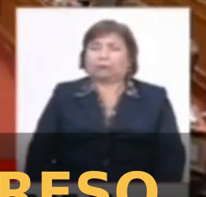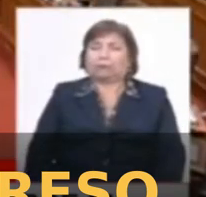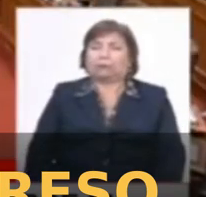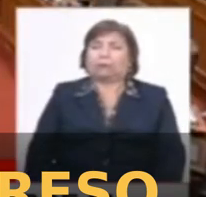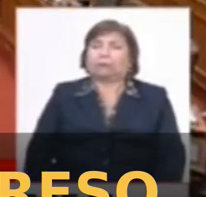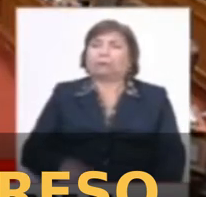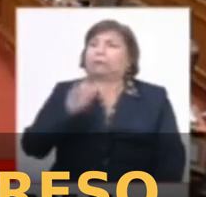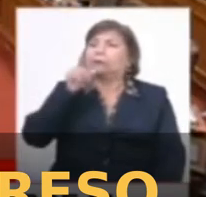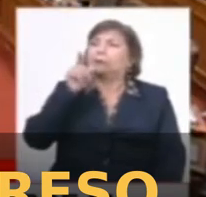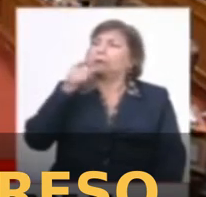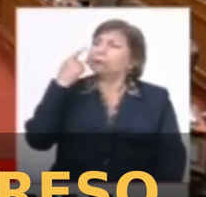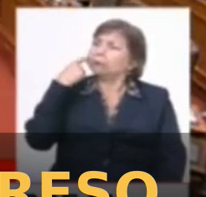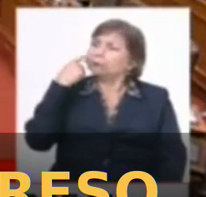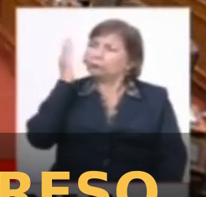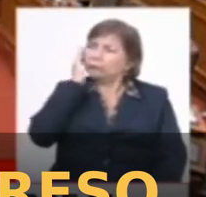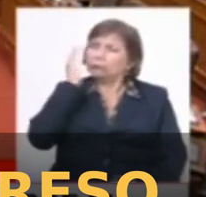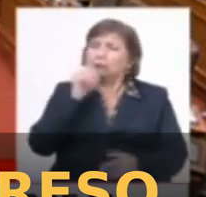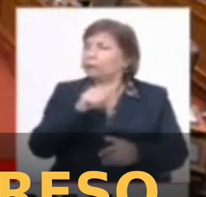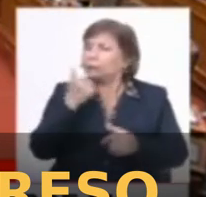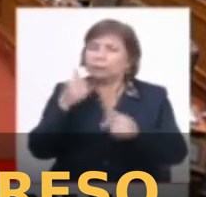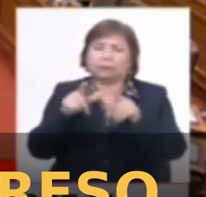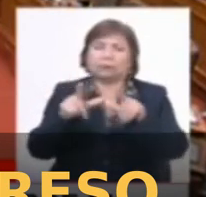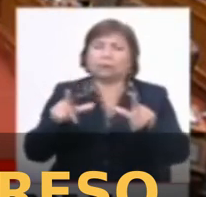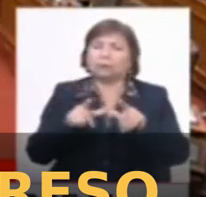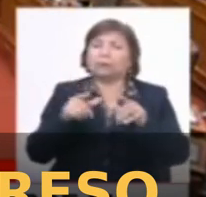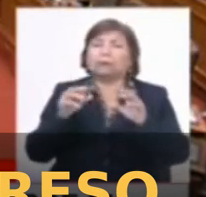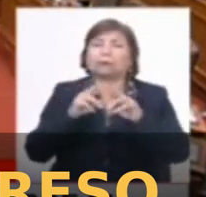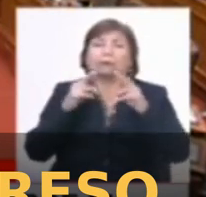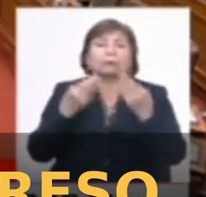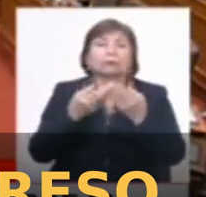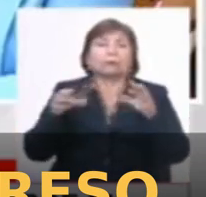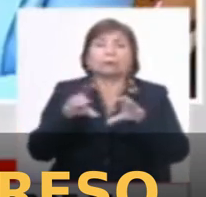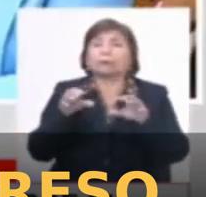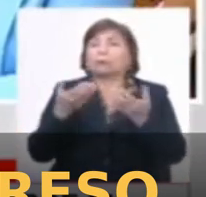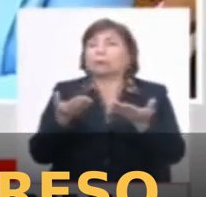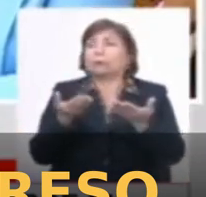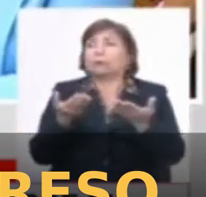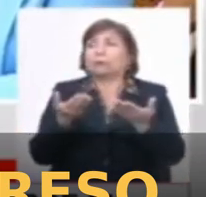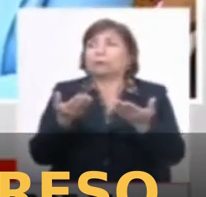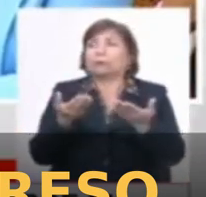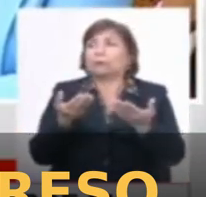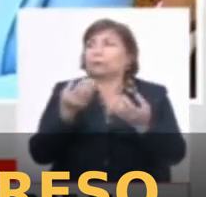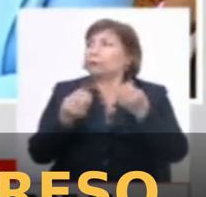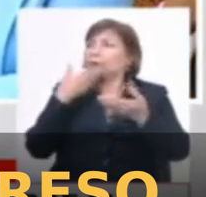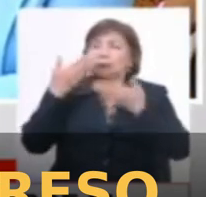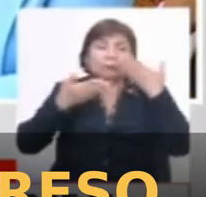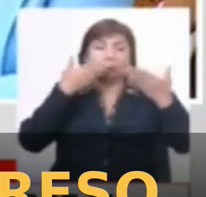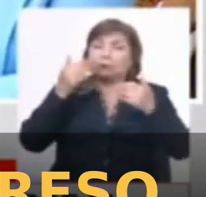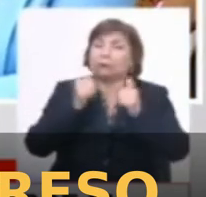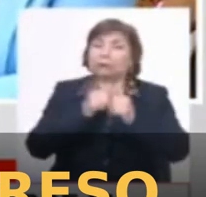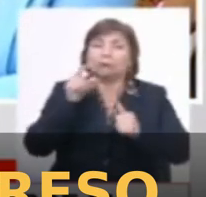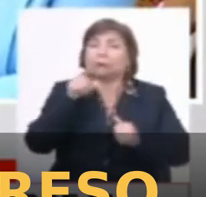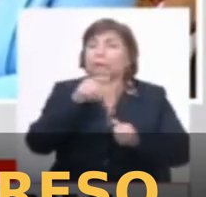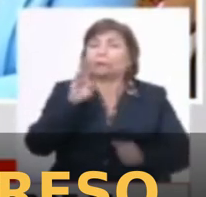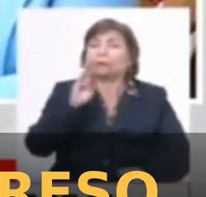Señora López, ¿usted conoce algún otro lugar donde se realizaban las reuniones o le comentó algo el